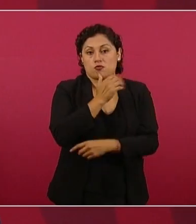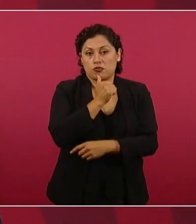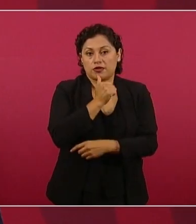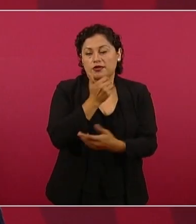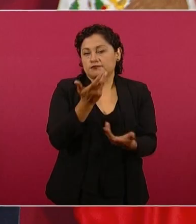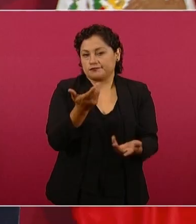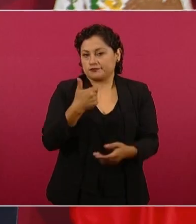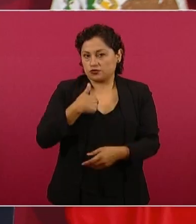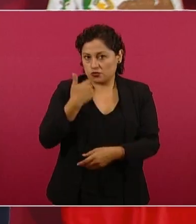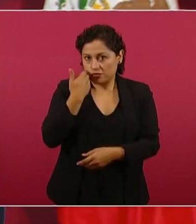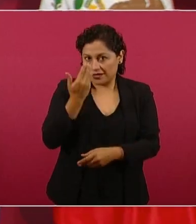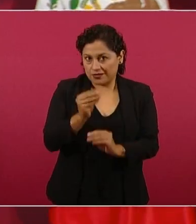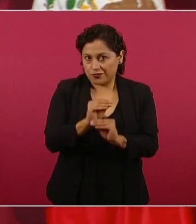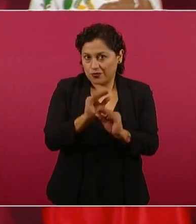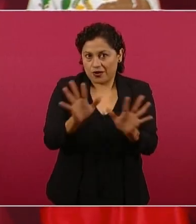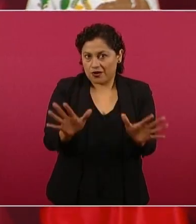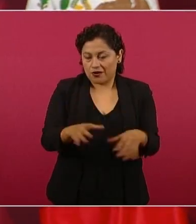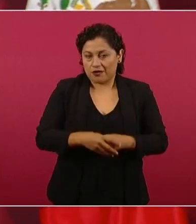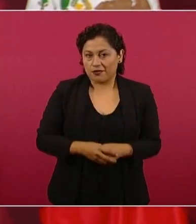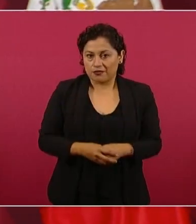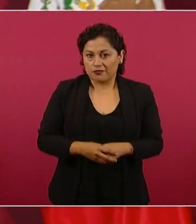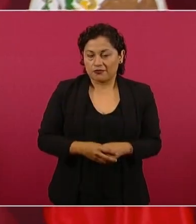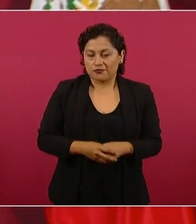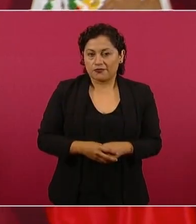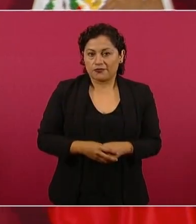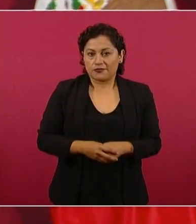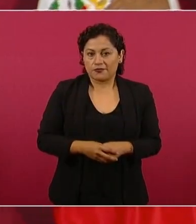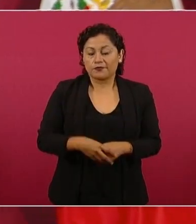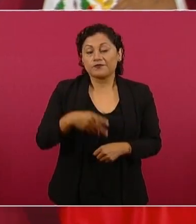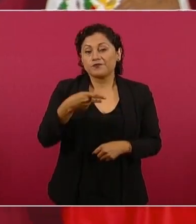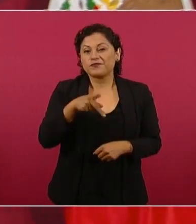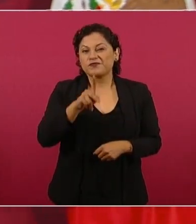desee, sino hay